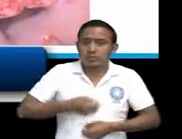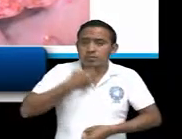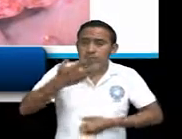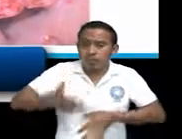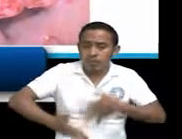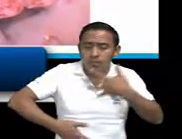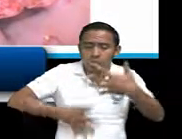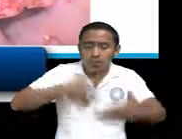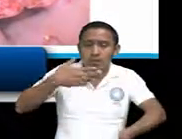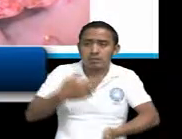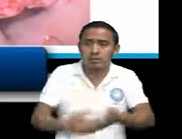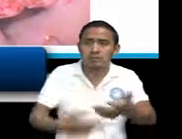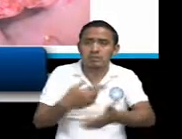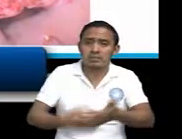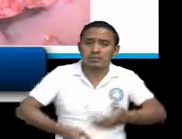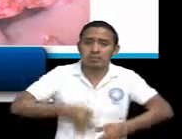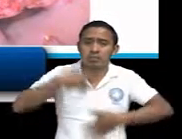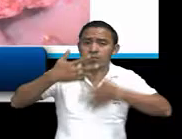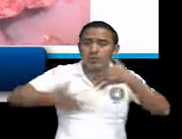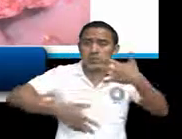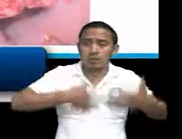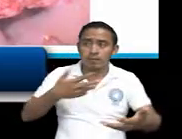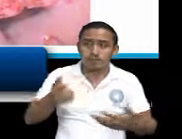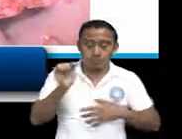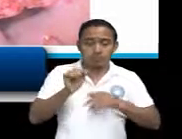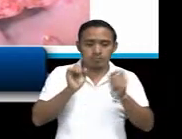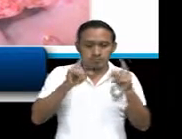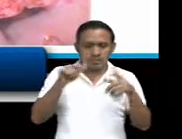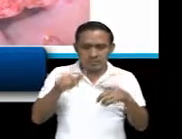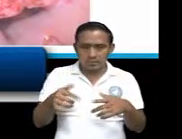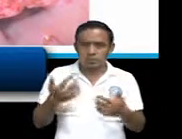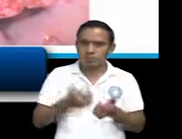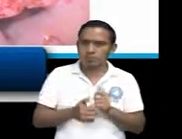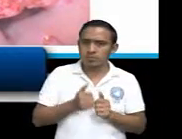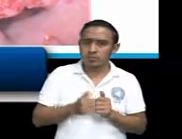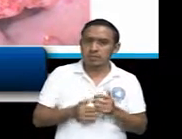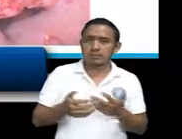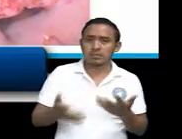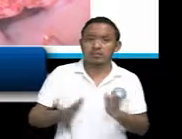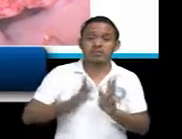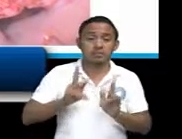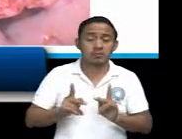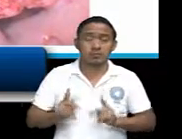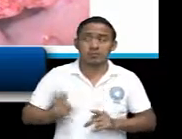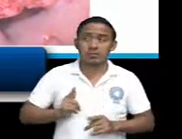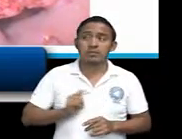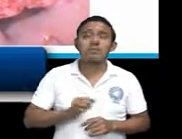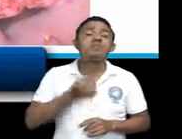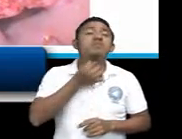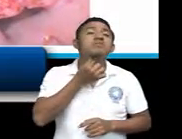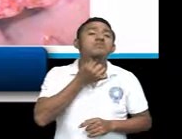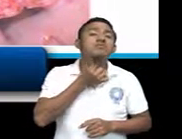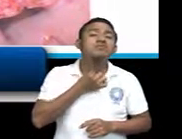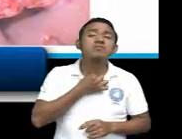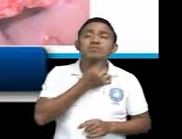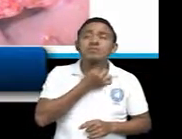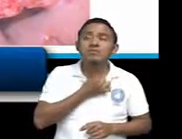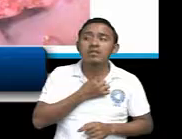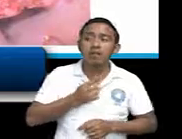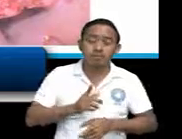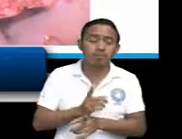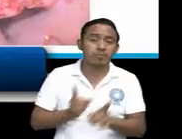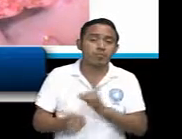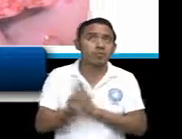vómito con sangre, ¿sí? Entonces, hasta ese momento se da cuenta pues la persona que tiene sus varices como tal y que se tiene que